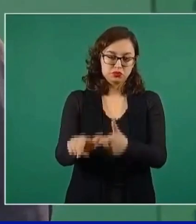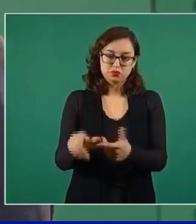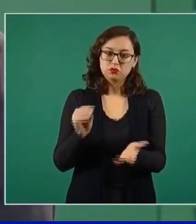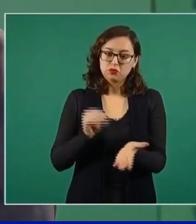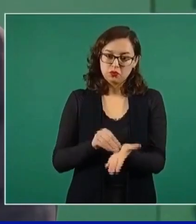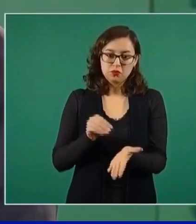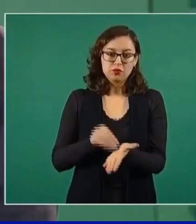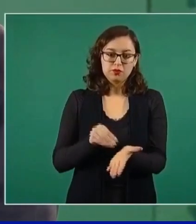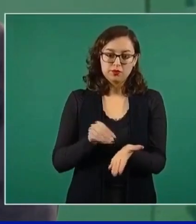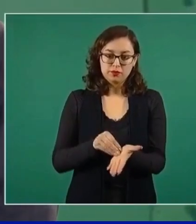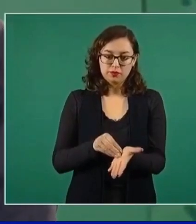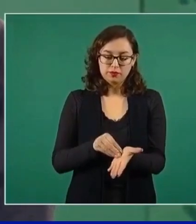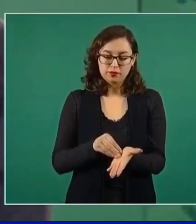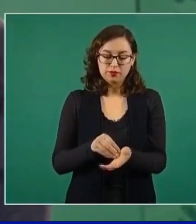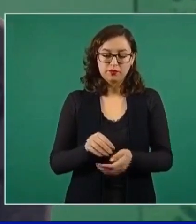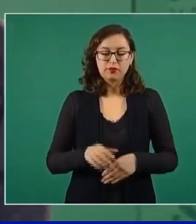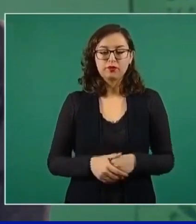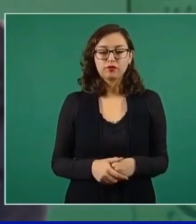hospitales COVID.